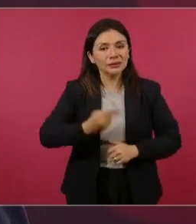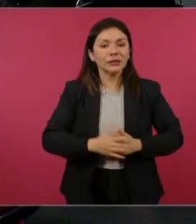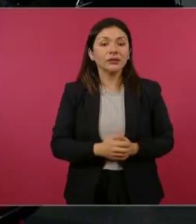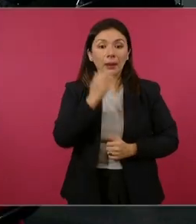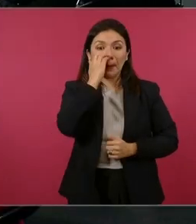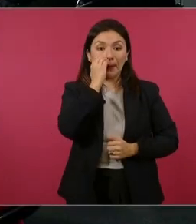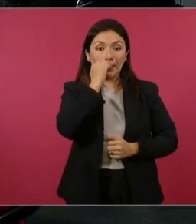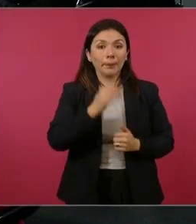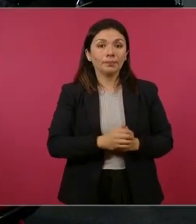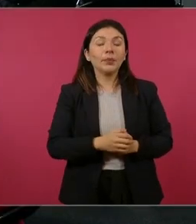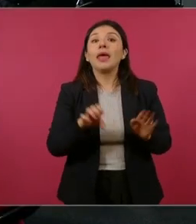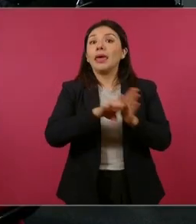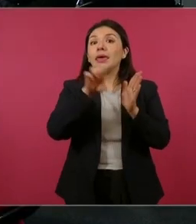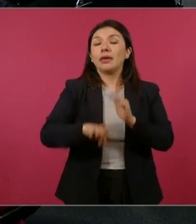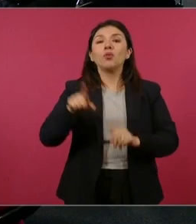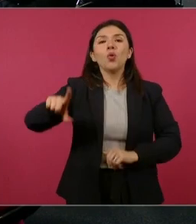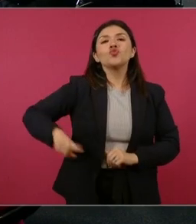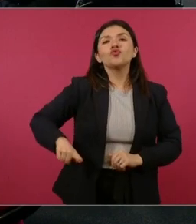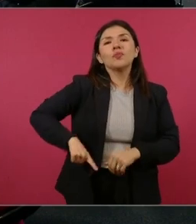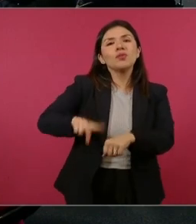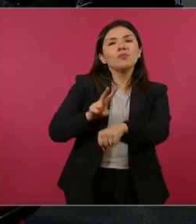con el gobierno de Venezuela,